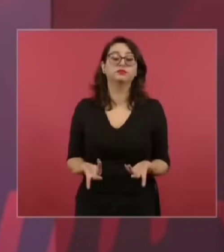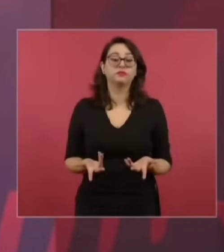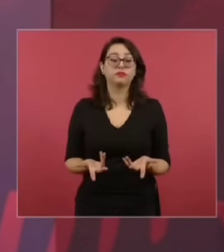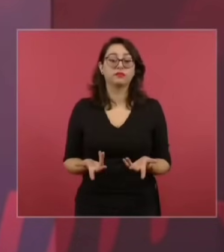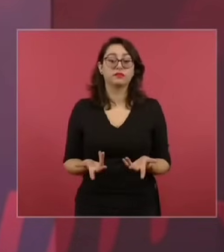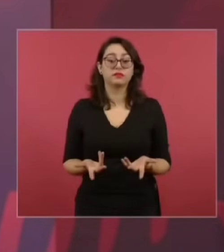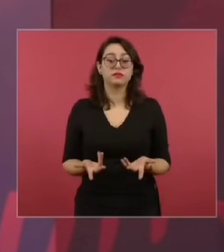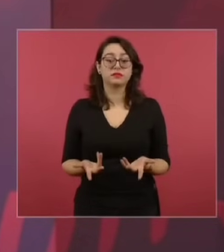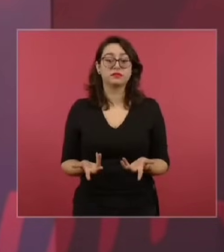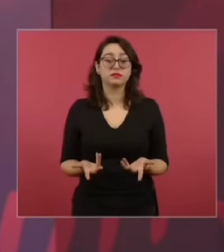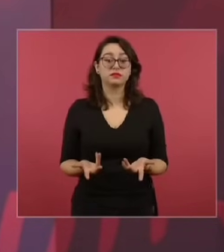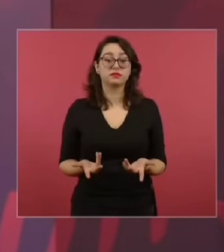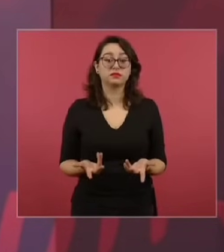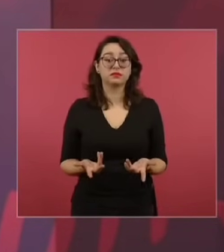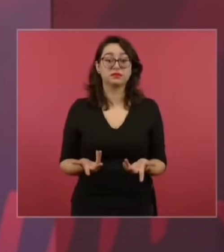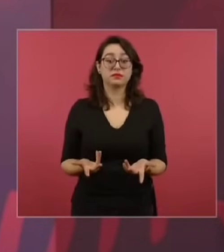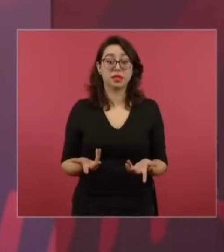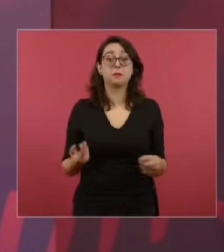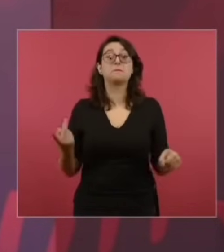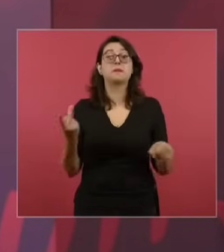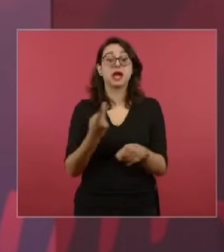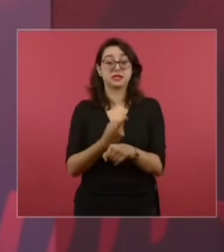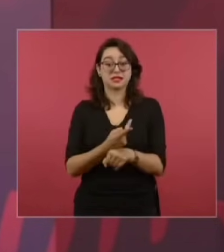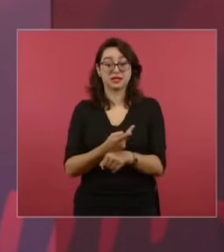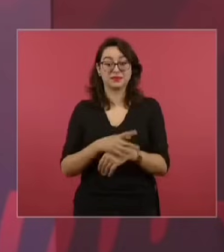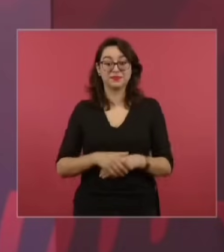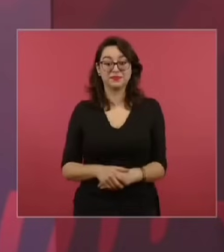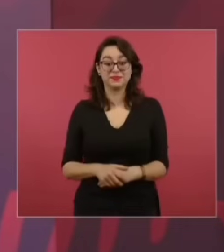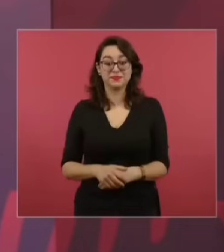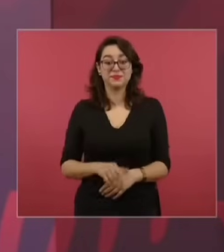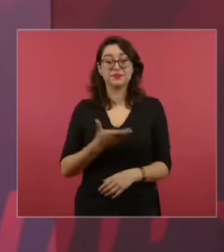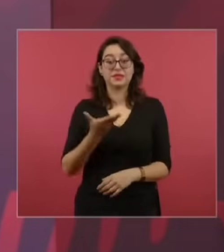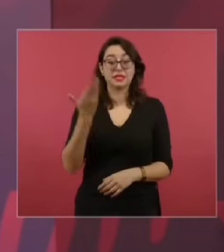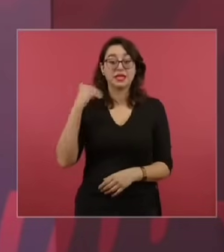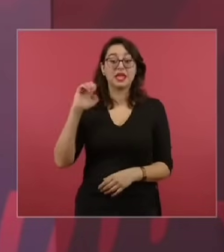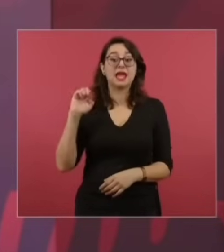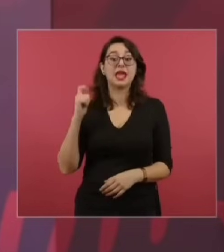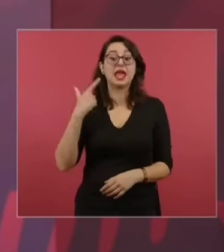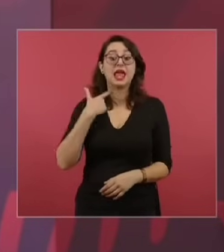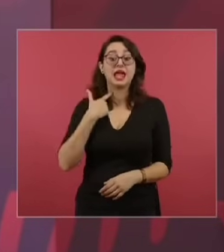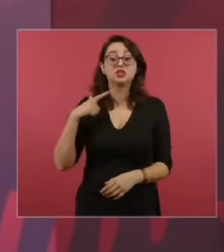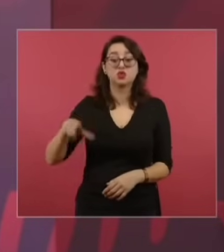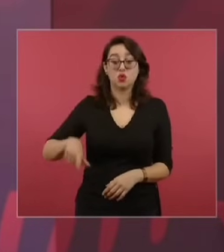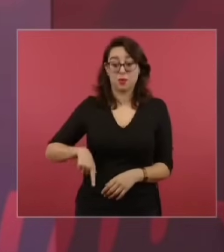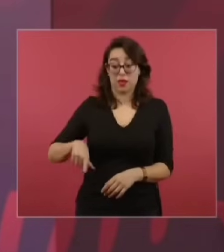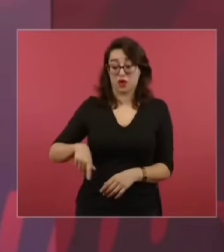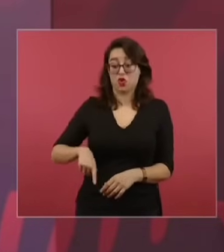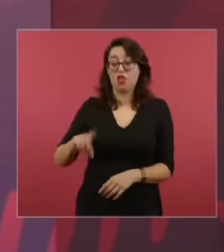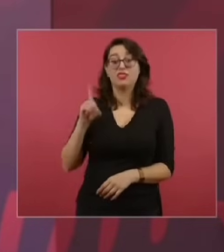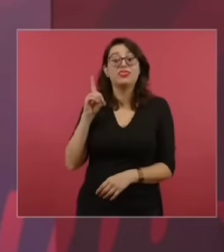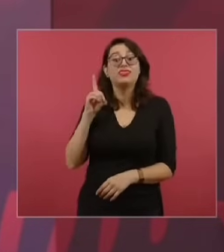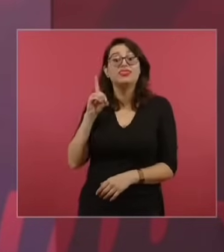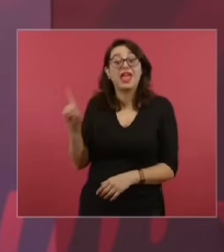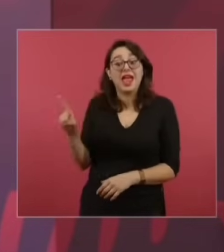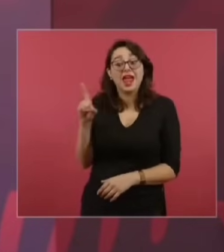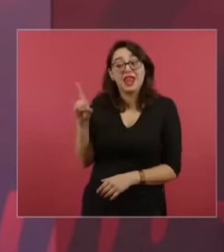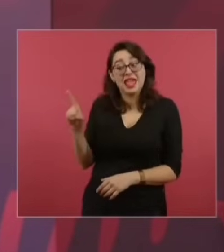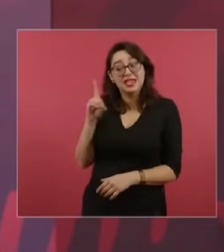el gobierno de derecha, conservador, de Macri,